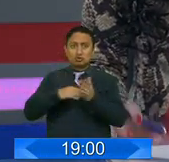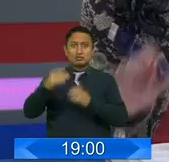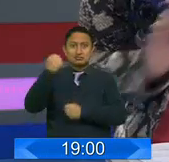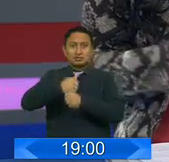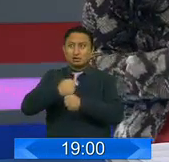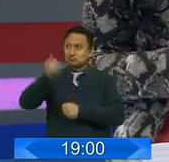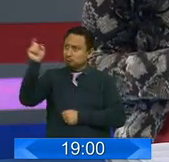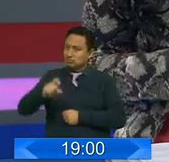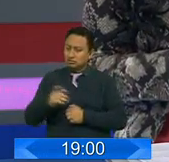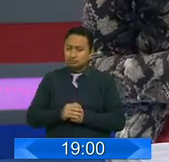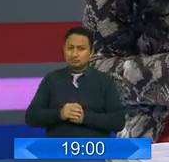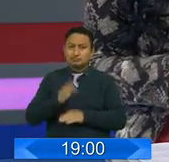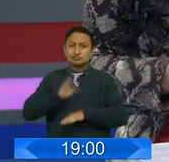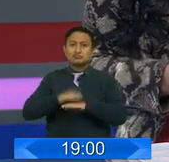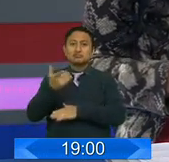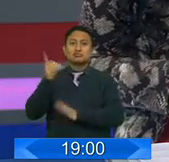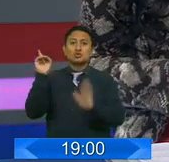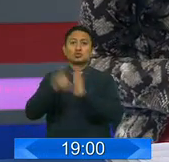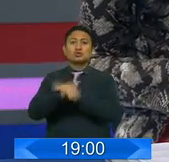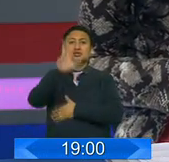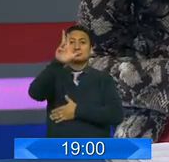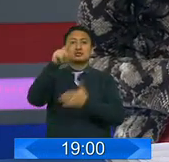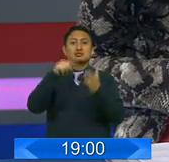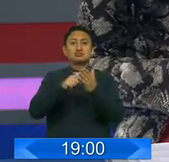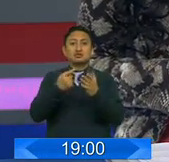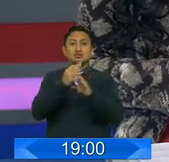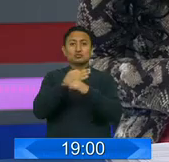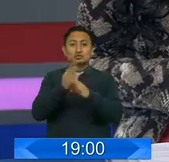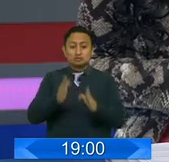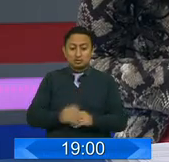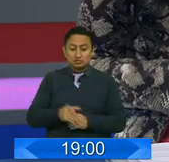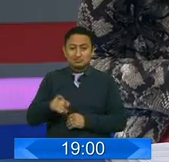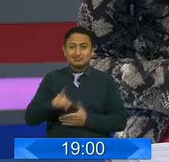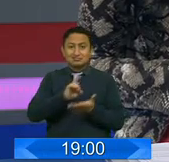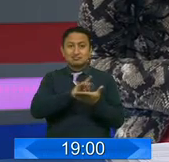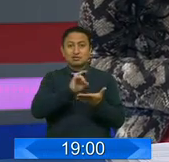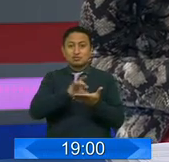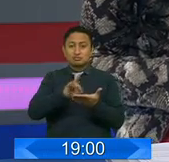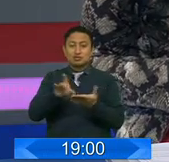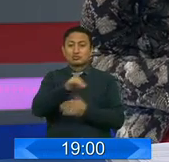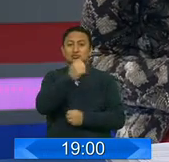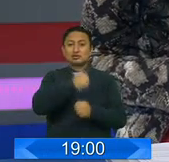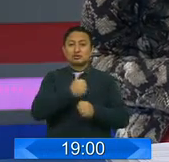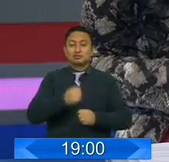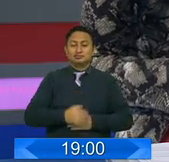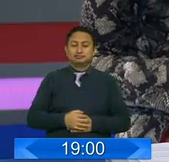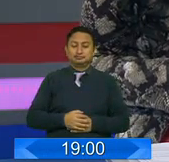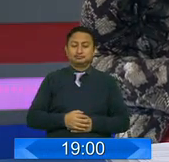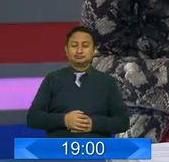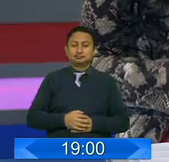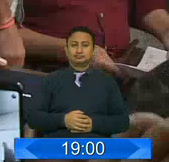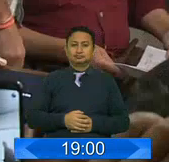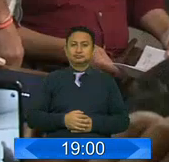labores. Denuncian que más de 3.000 funcionarios habrían sido desvinculados de sus puestos de trabajo.